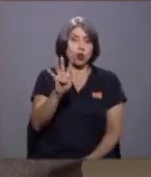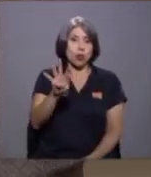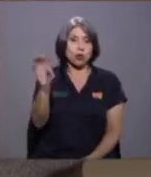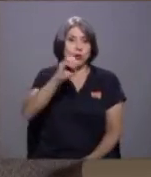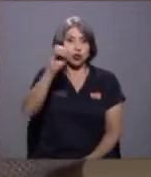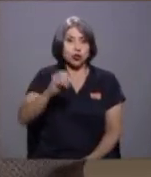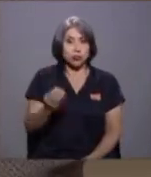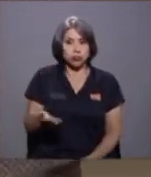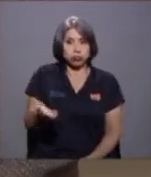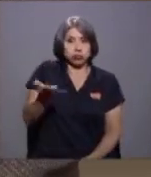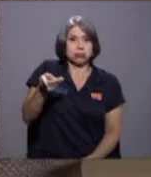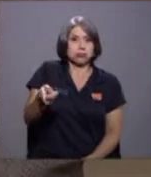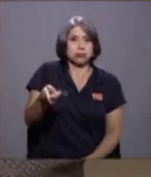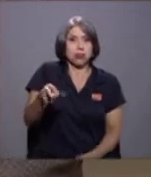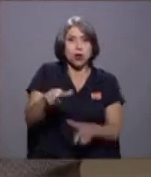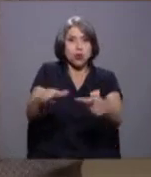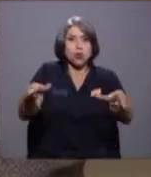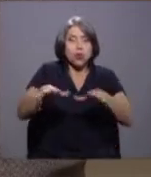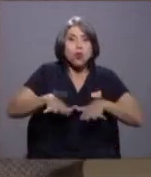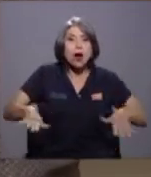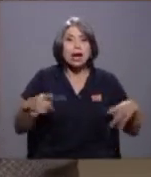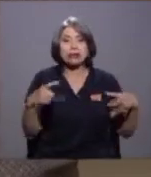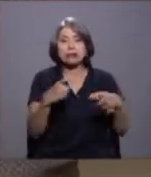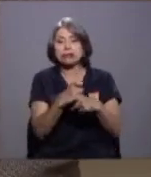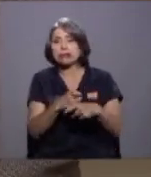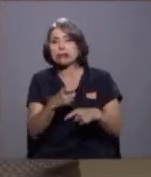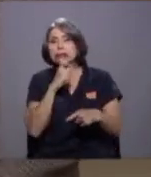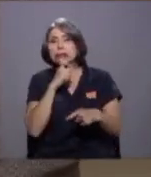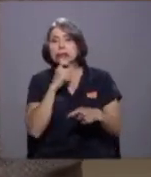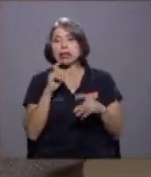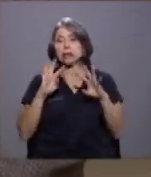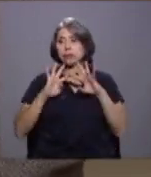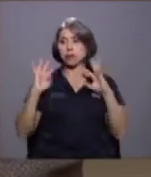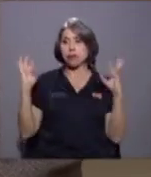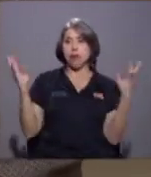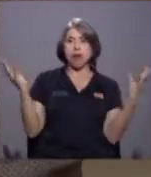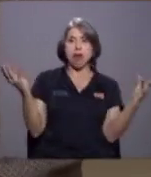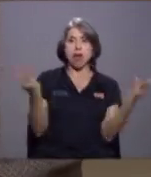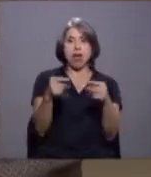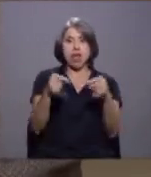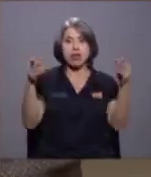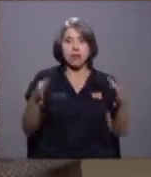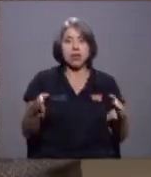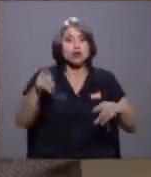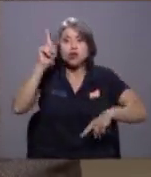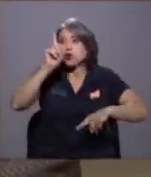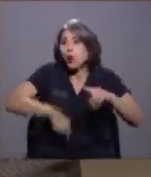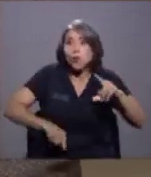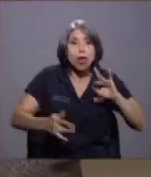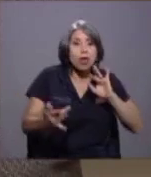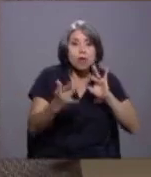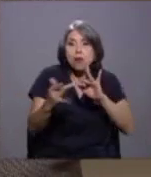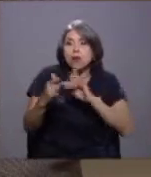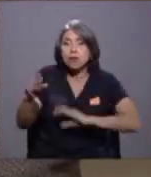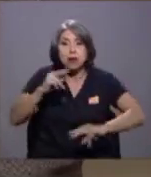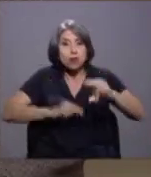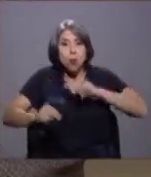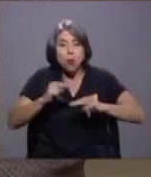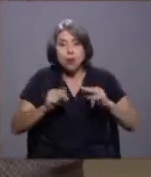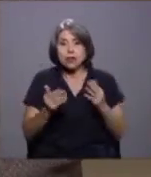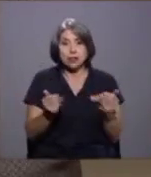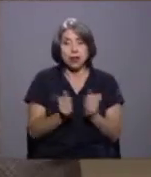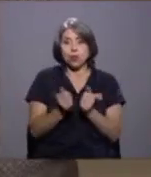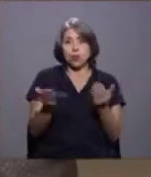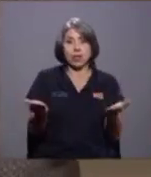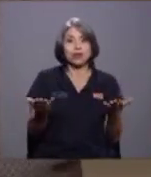zona complicadísima, rodeado de enemigos, no puede comerciar con sus vecinos, ¿cómo se llama? Y además que